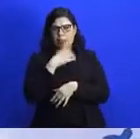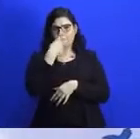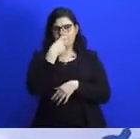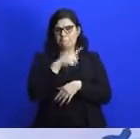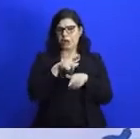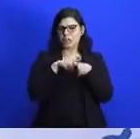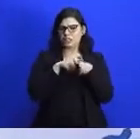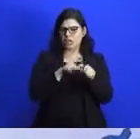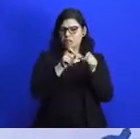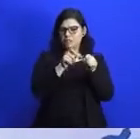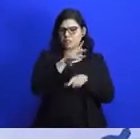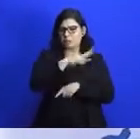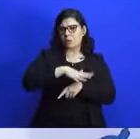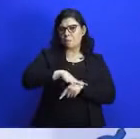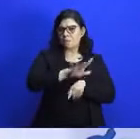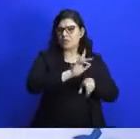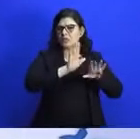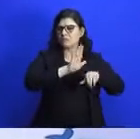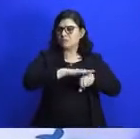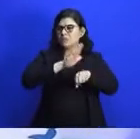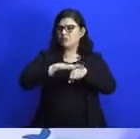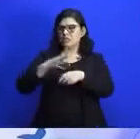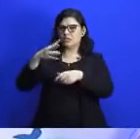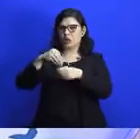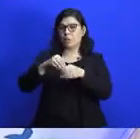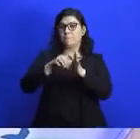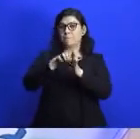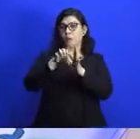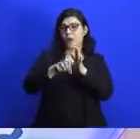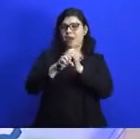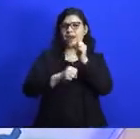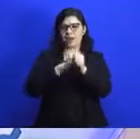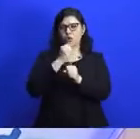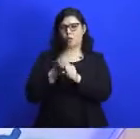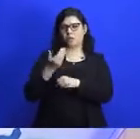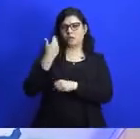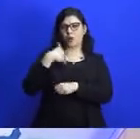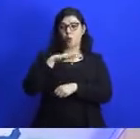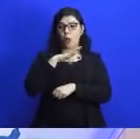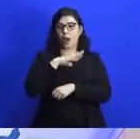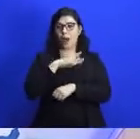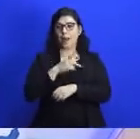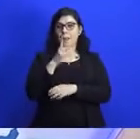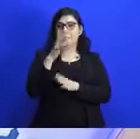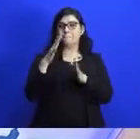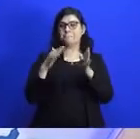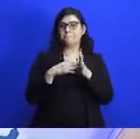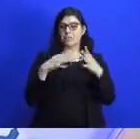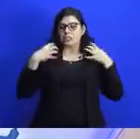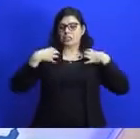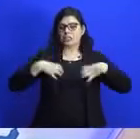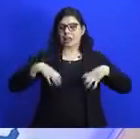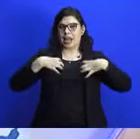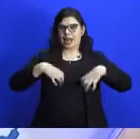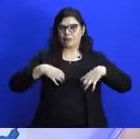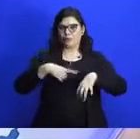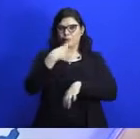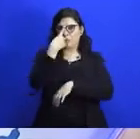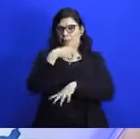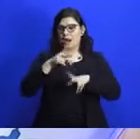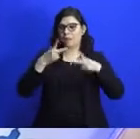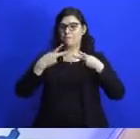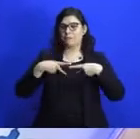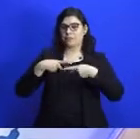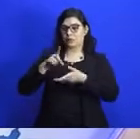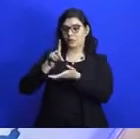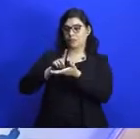generando espacios de inclusión. Por ejemplo, el año pasado entregamos más de 1,000 chalecos para nuestro talento con